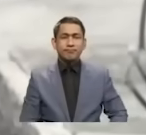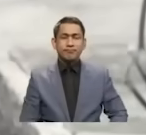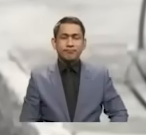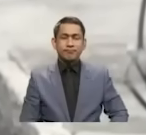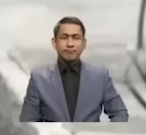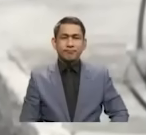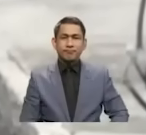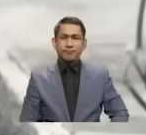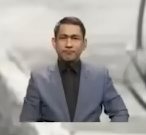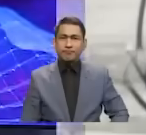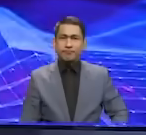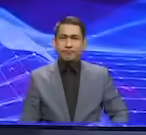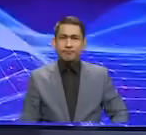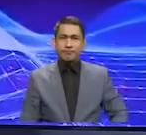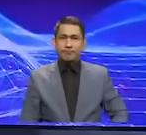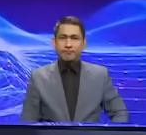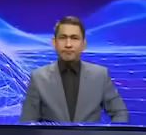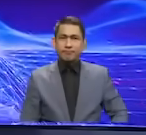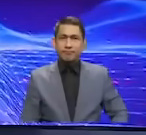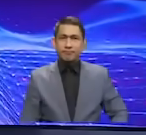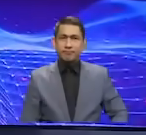pierda.